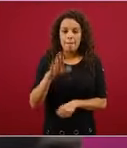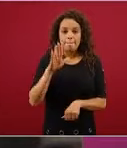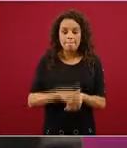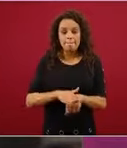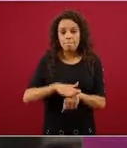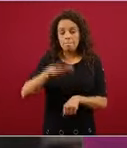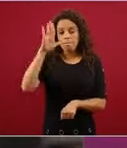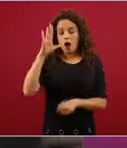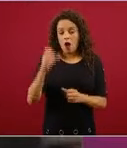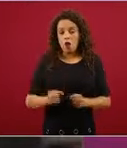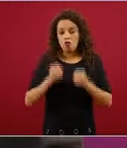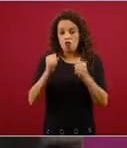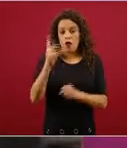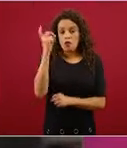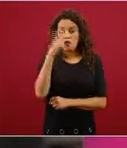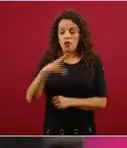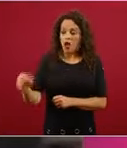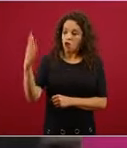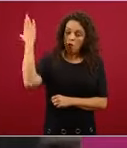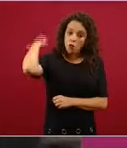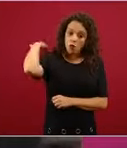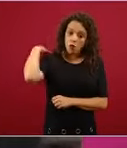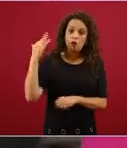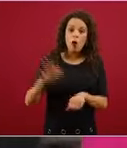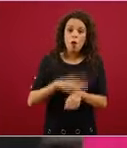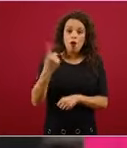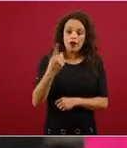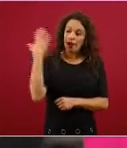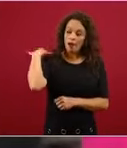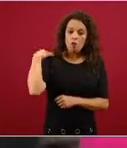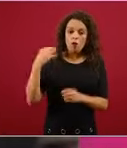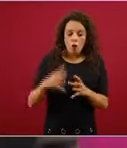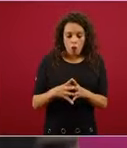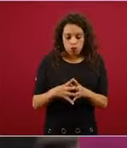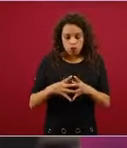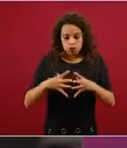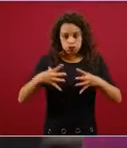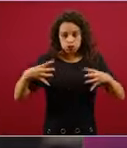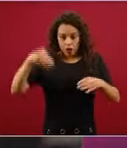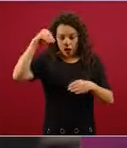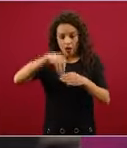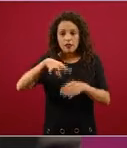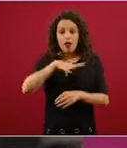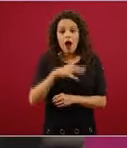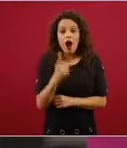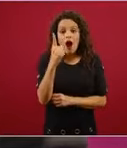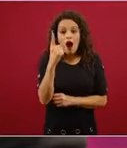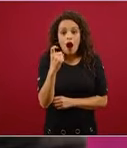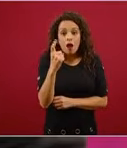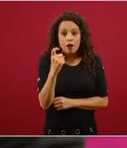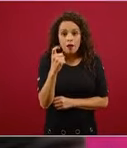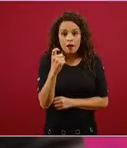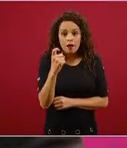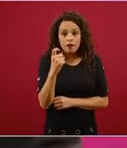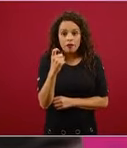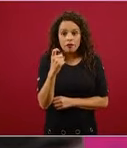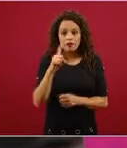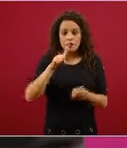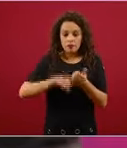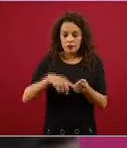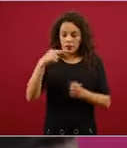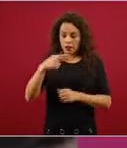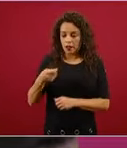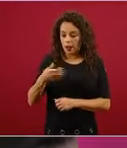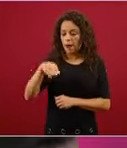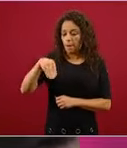pulmonar. Los pulmones se inflaman, los pulmones se dañan, se llenan de líquido, tienen un fenómeno de microtrombosis